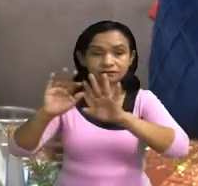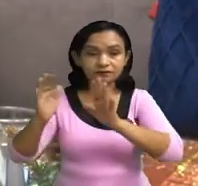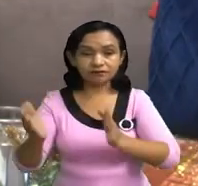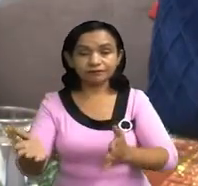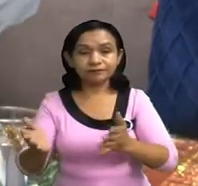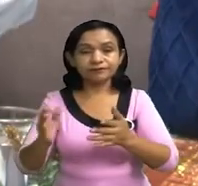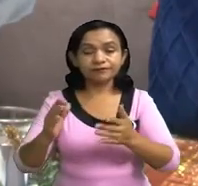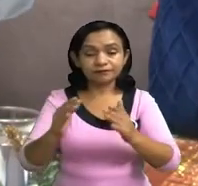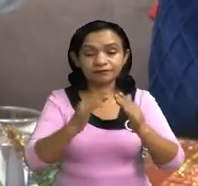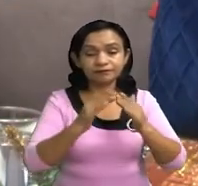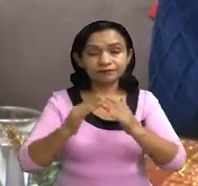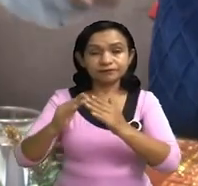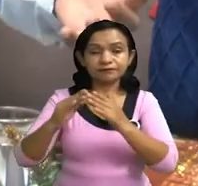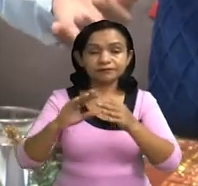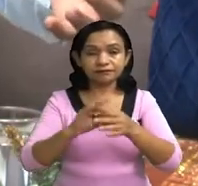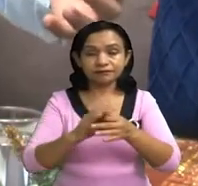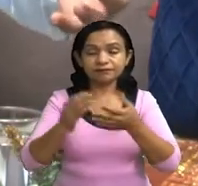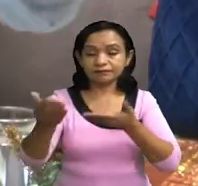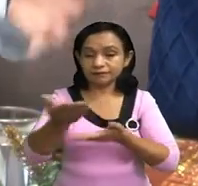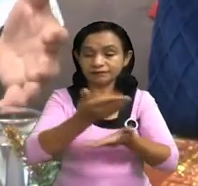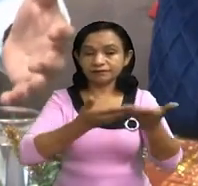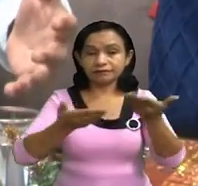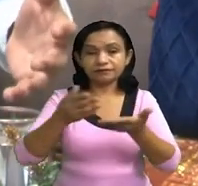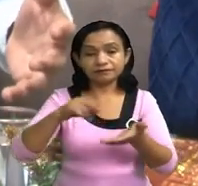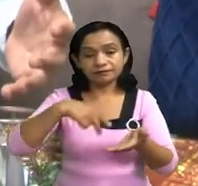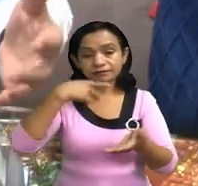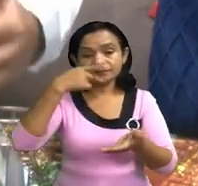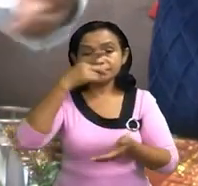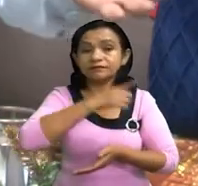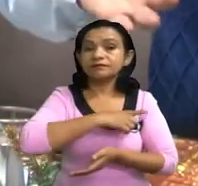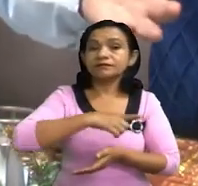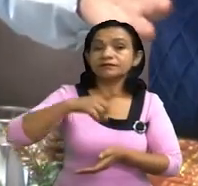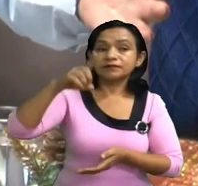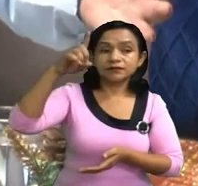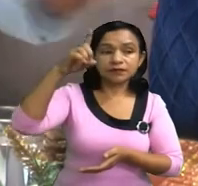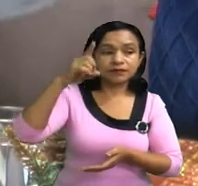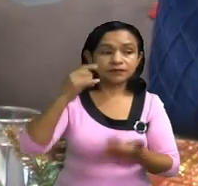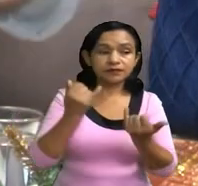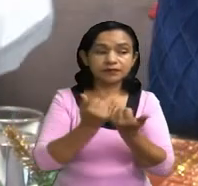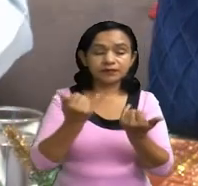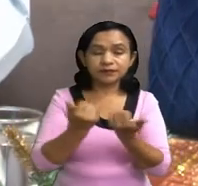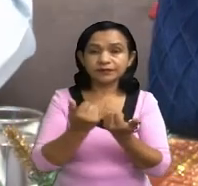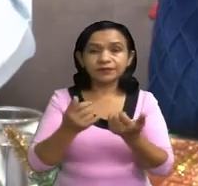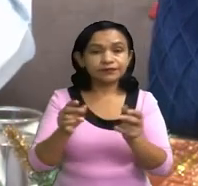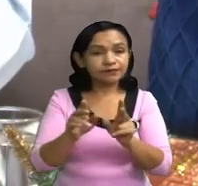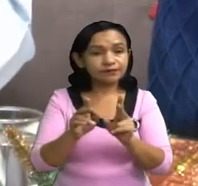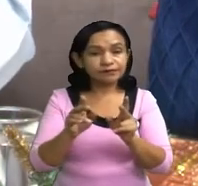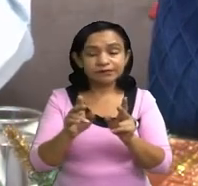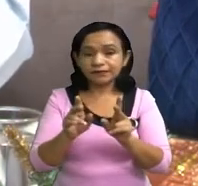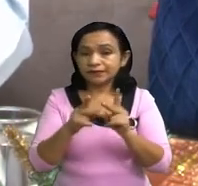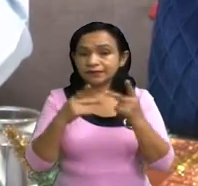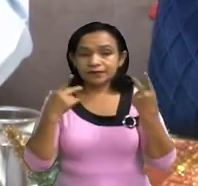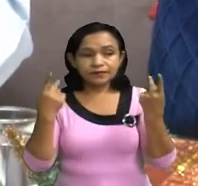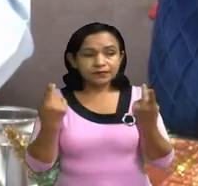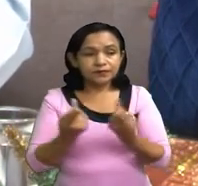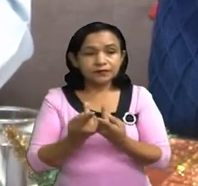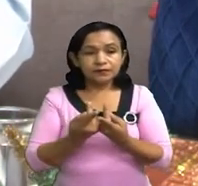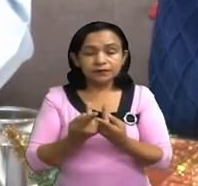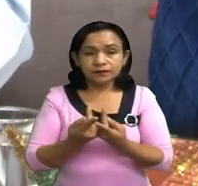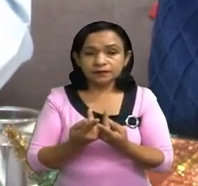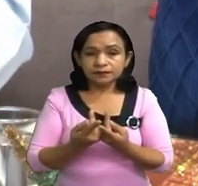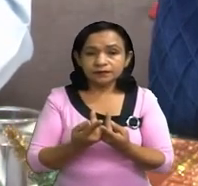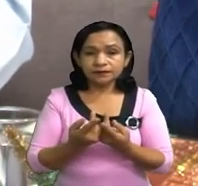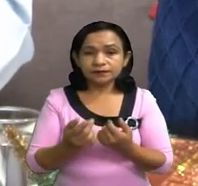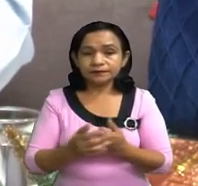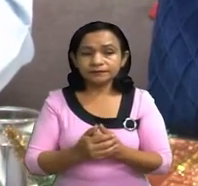nuestra comunidad, compartimos la palabra de Dios. Déjenos, dejen que el pueblo, como dijo en la